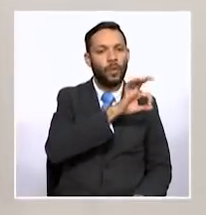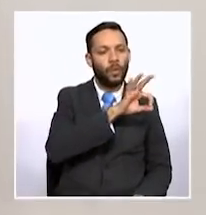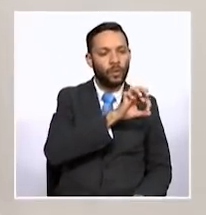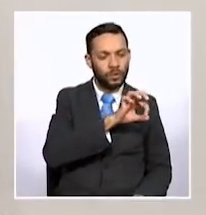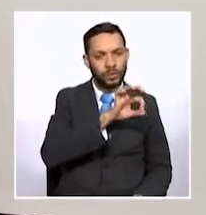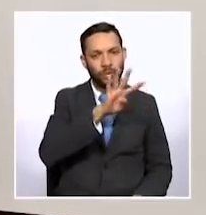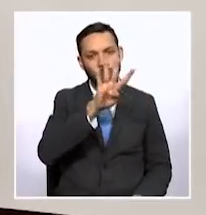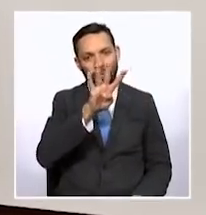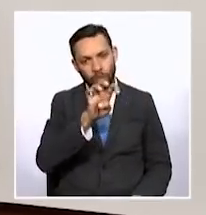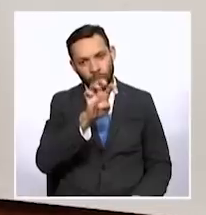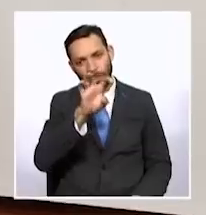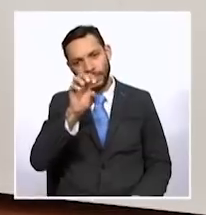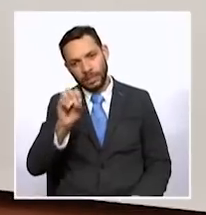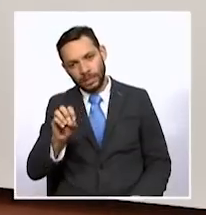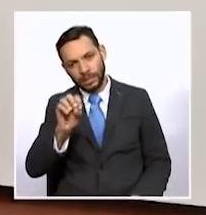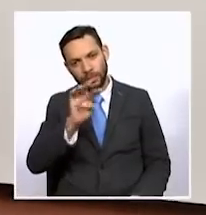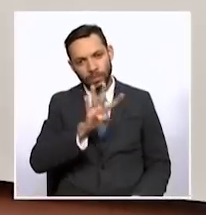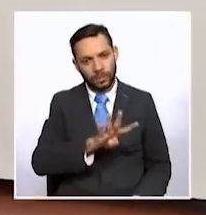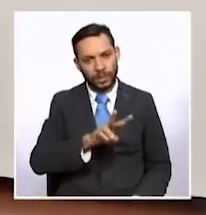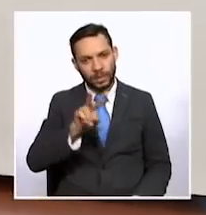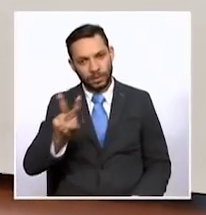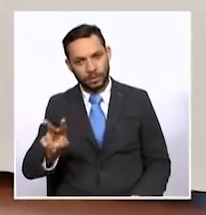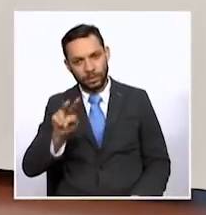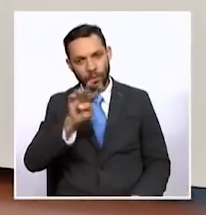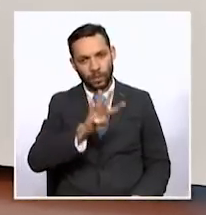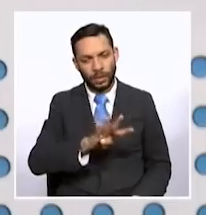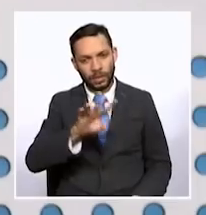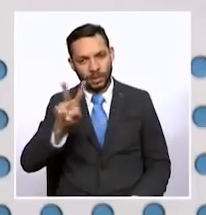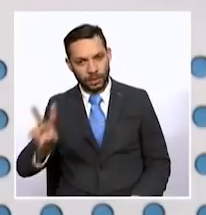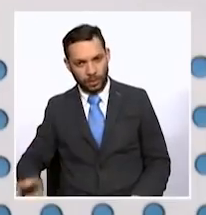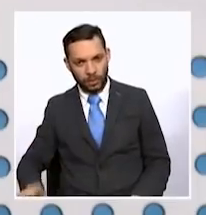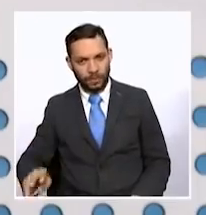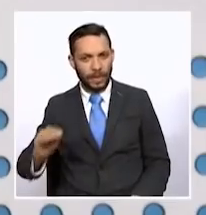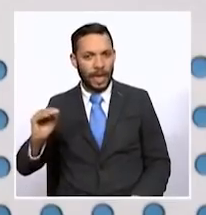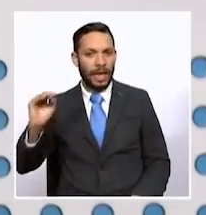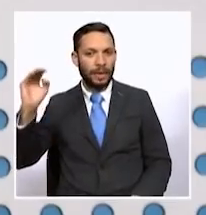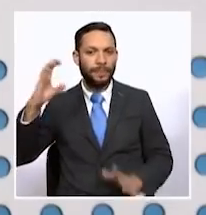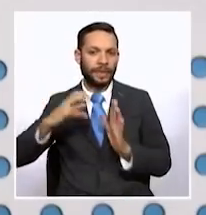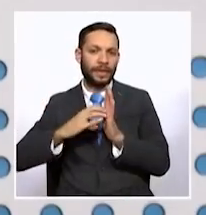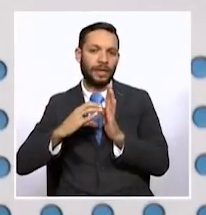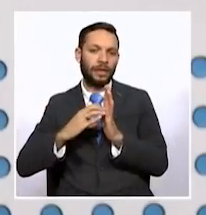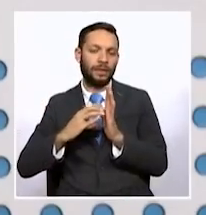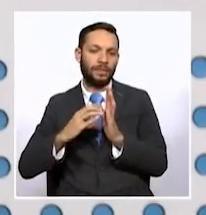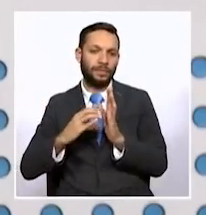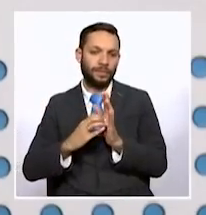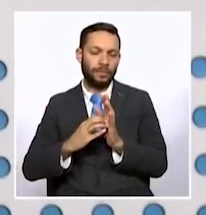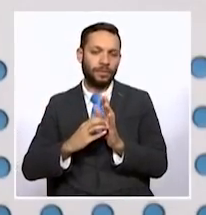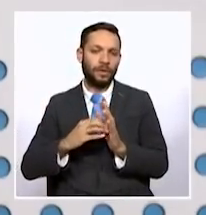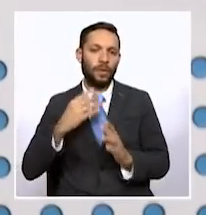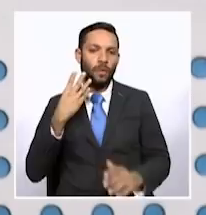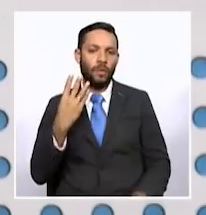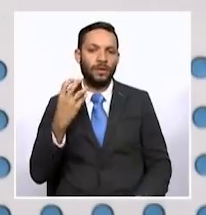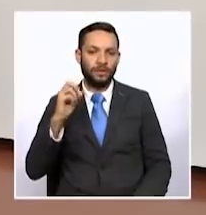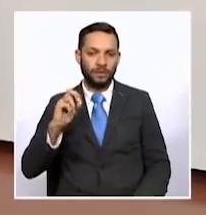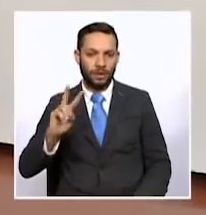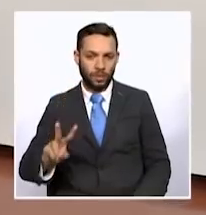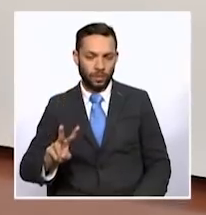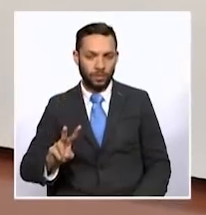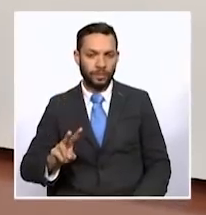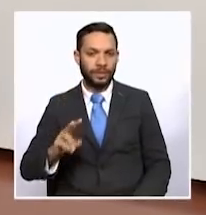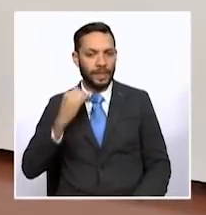890-4242. Estamos ubicados en el edificio Portal del Cable, en el piso 14, consultorio 1402.